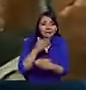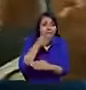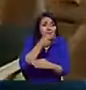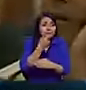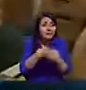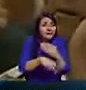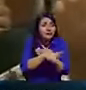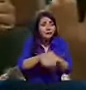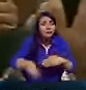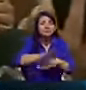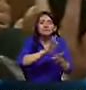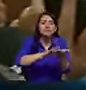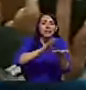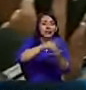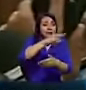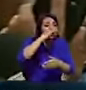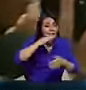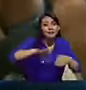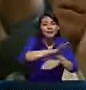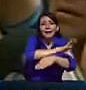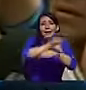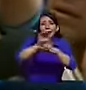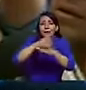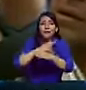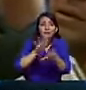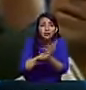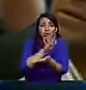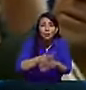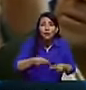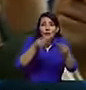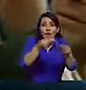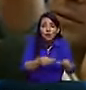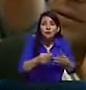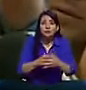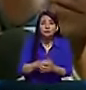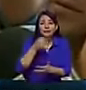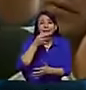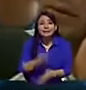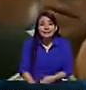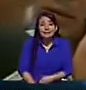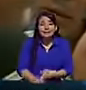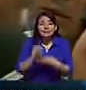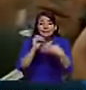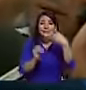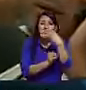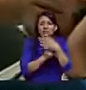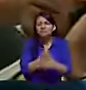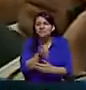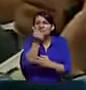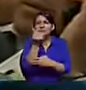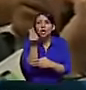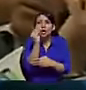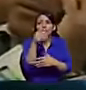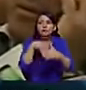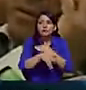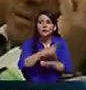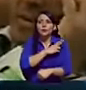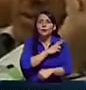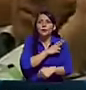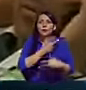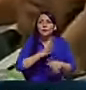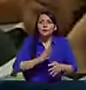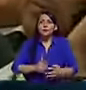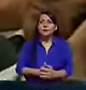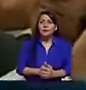del campo y que tengan sus escuelitas. Urgencias por eliminar el examen del CENESID y que nuestros jóvenes entren en la universidad. Urgencias